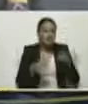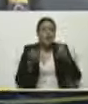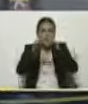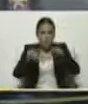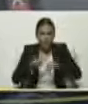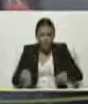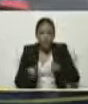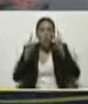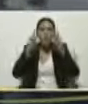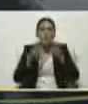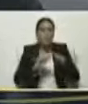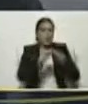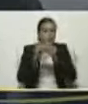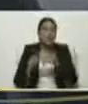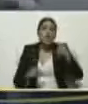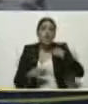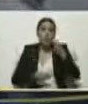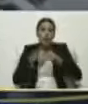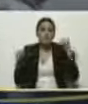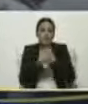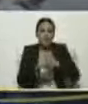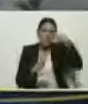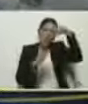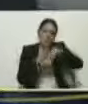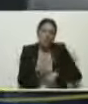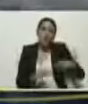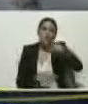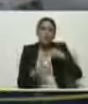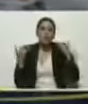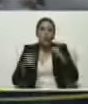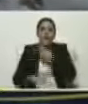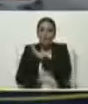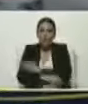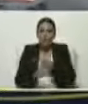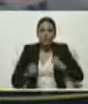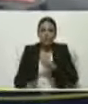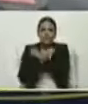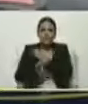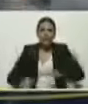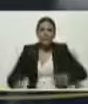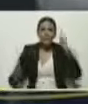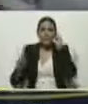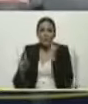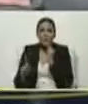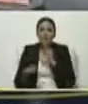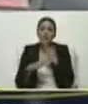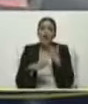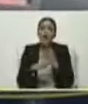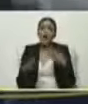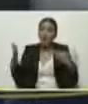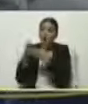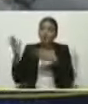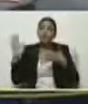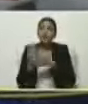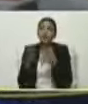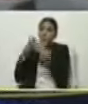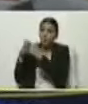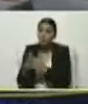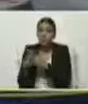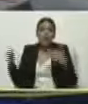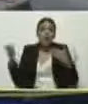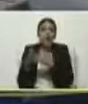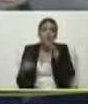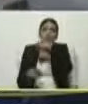profundizado. Y tenemos una Fuerza Armada Nacional Bolivariana antiimperialista, zamorana,